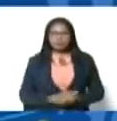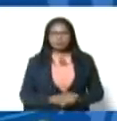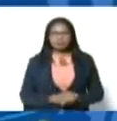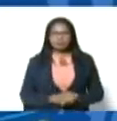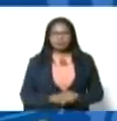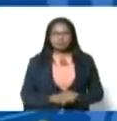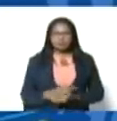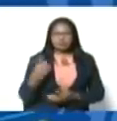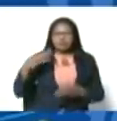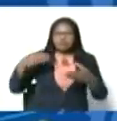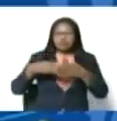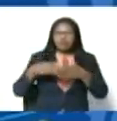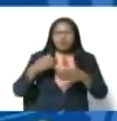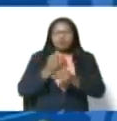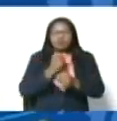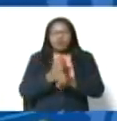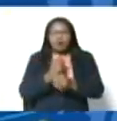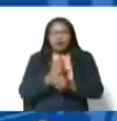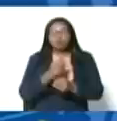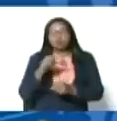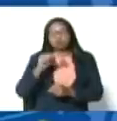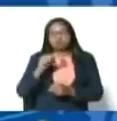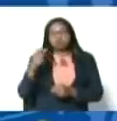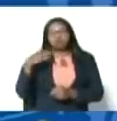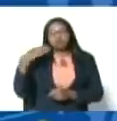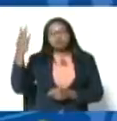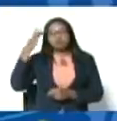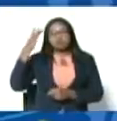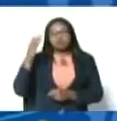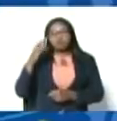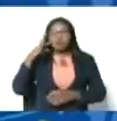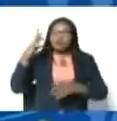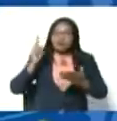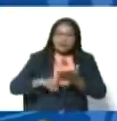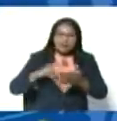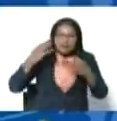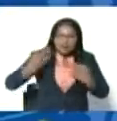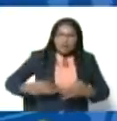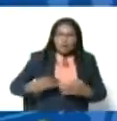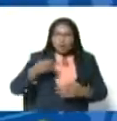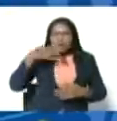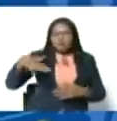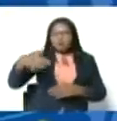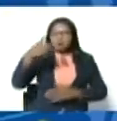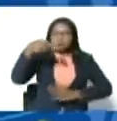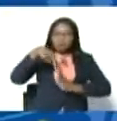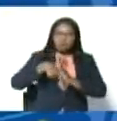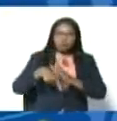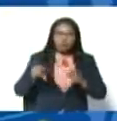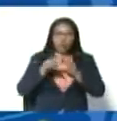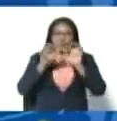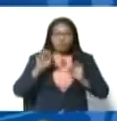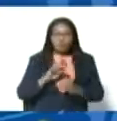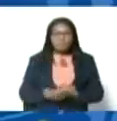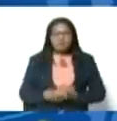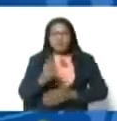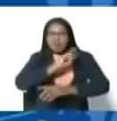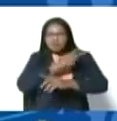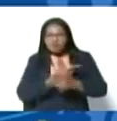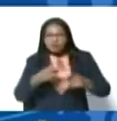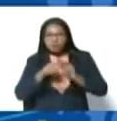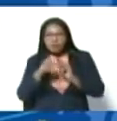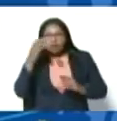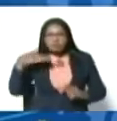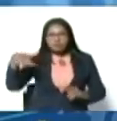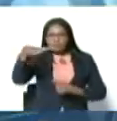Cuento con la clase obrera, lo sé, creo en el pueblo, creo profundamente en los poderes creadores